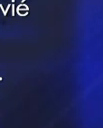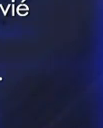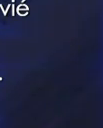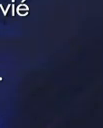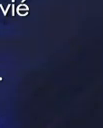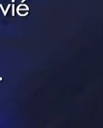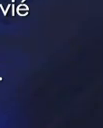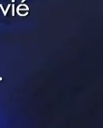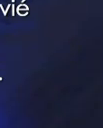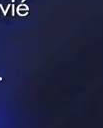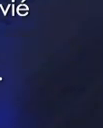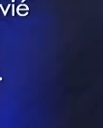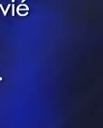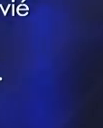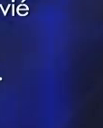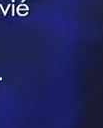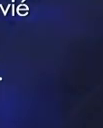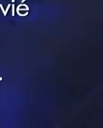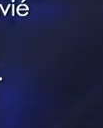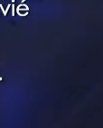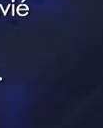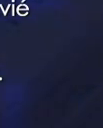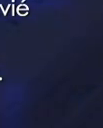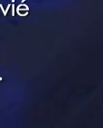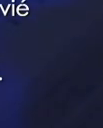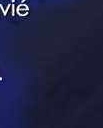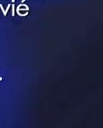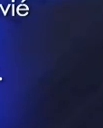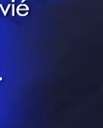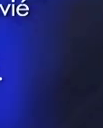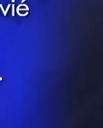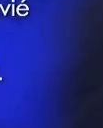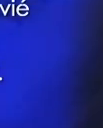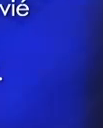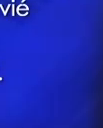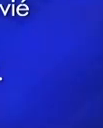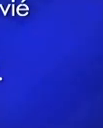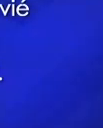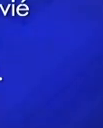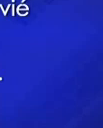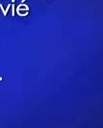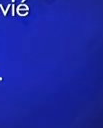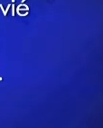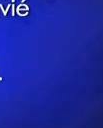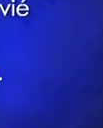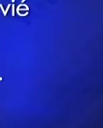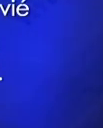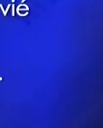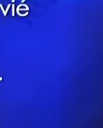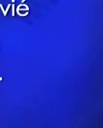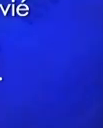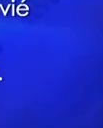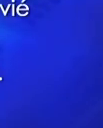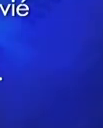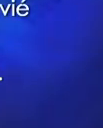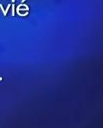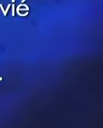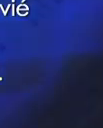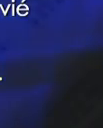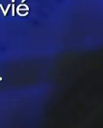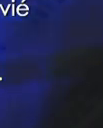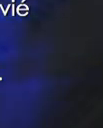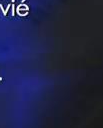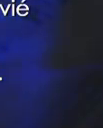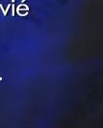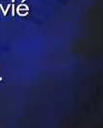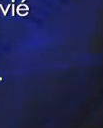palabra oír, me está diciendo el Señor, por medio de la clave de la palabra shamá, escuchar